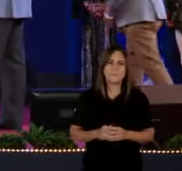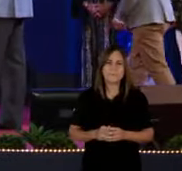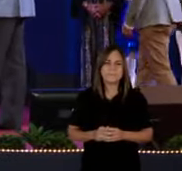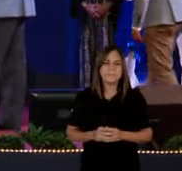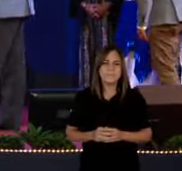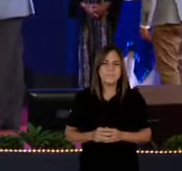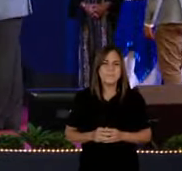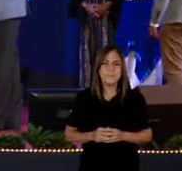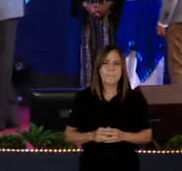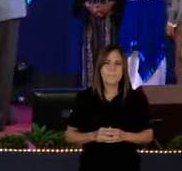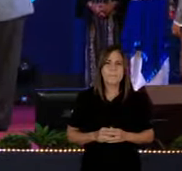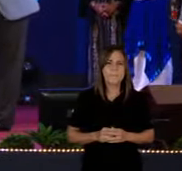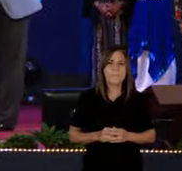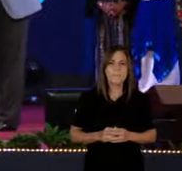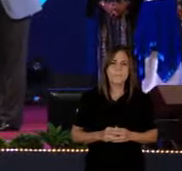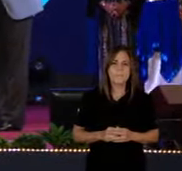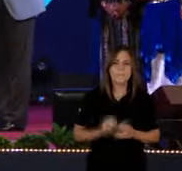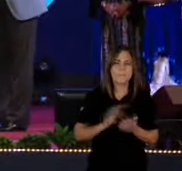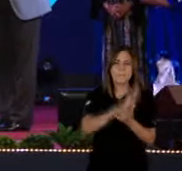Gloria a Dios.